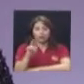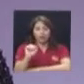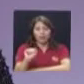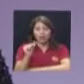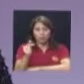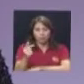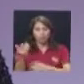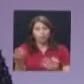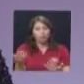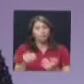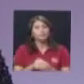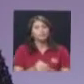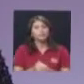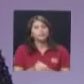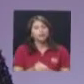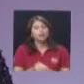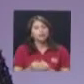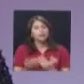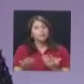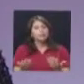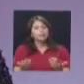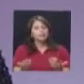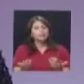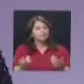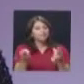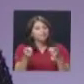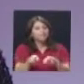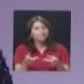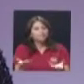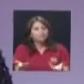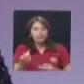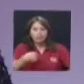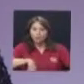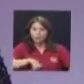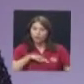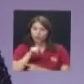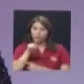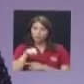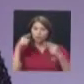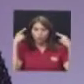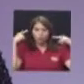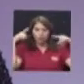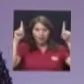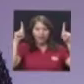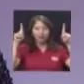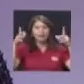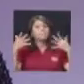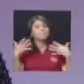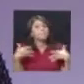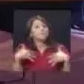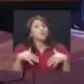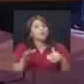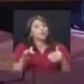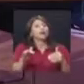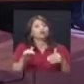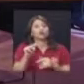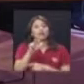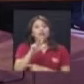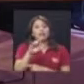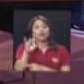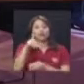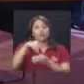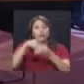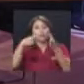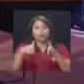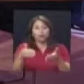el asunto es que tenemos que lograr un consenso de por lo menos 38 diputados para que este